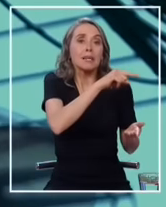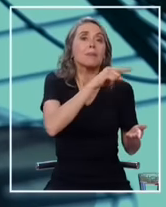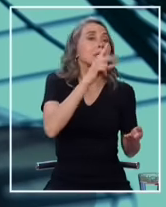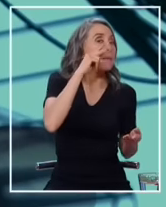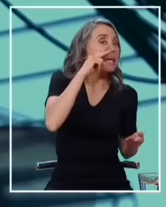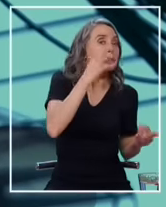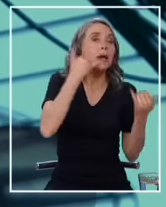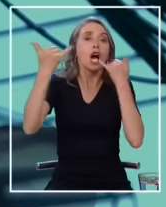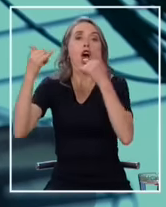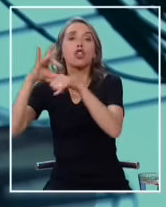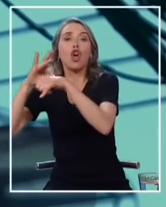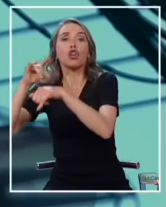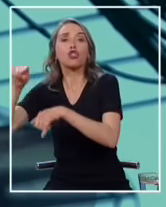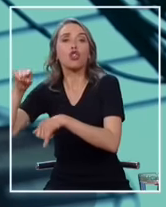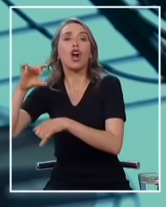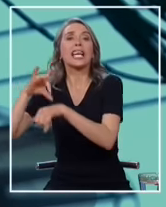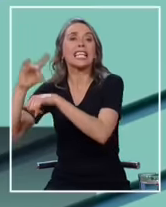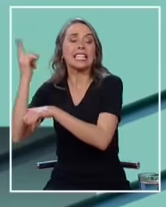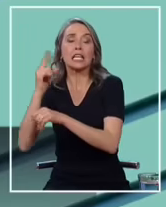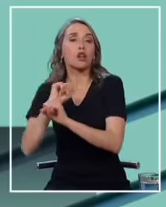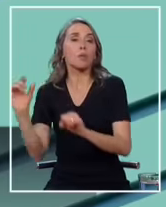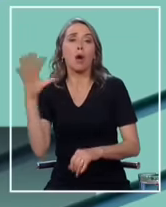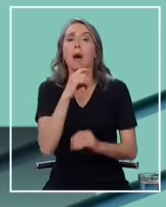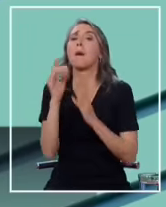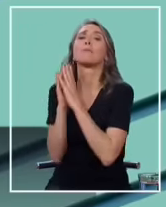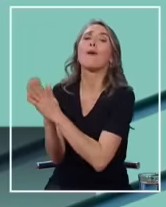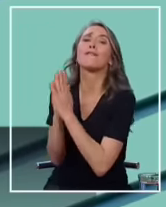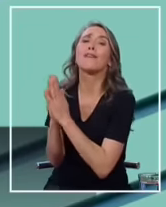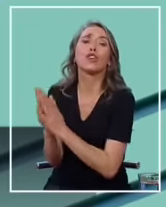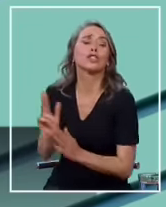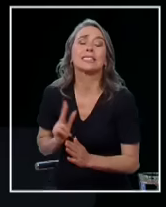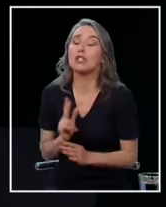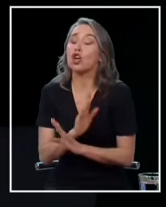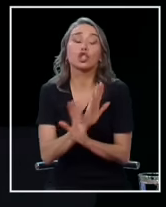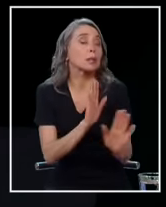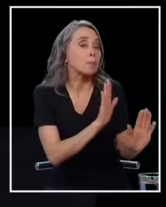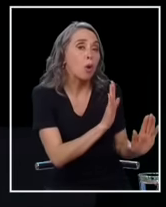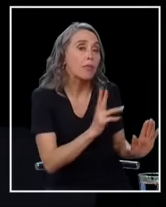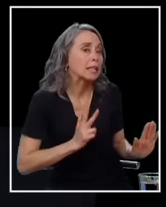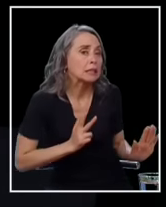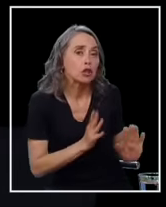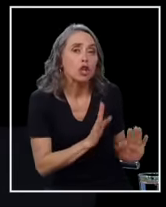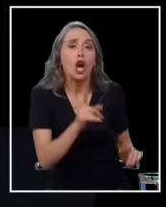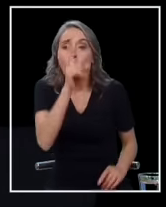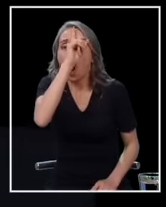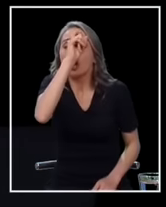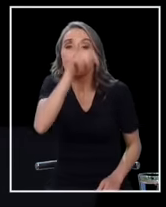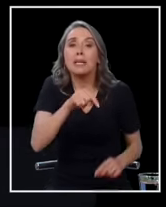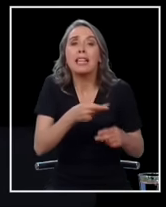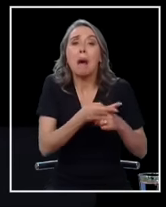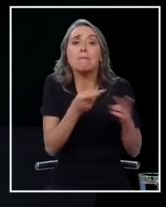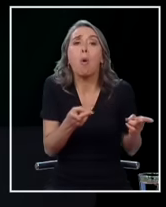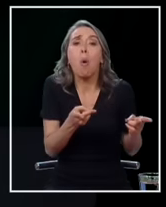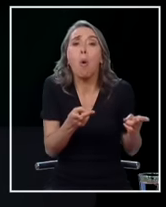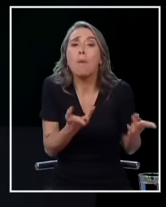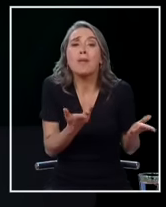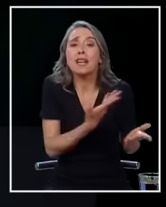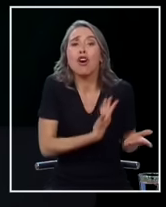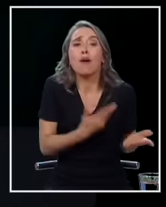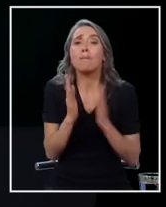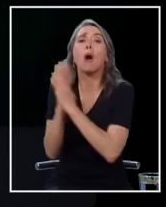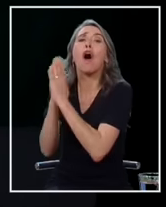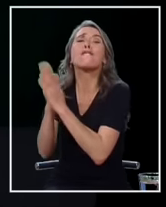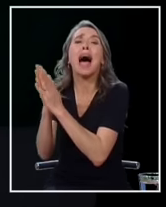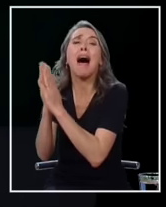de acá. Ay, señor, podemos llegar a ir a buscar un paciente que no sabemos la condición de él, señor. Estamos en un hospital público. Por